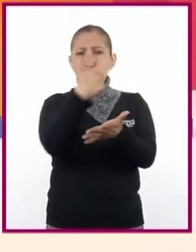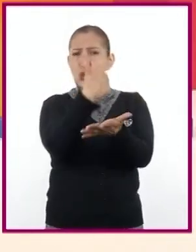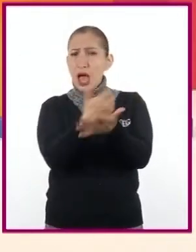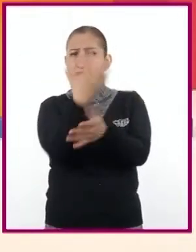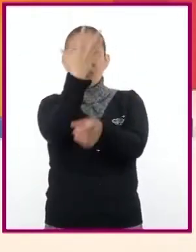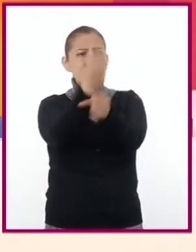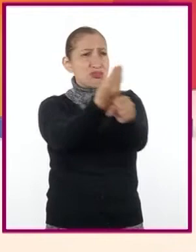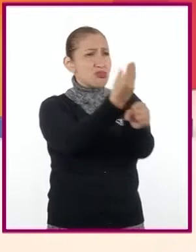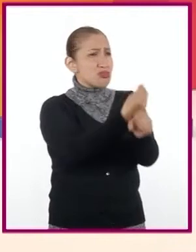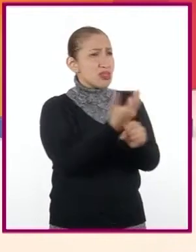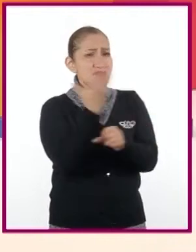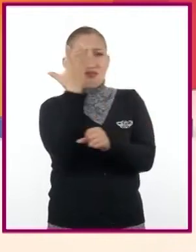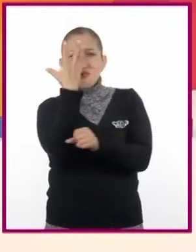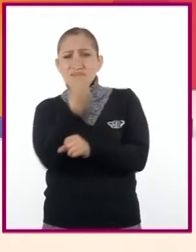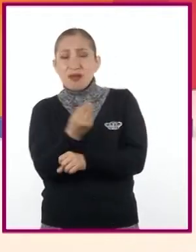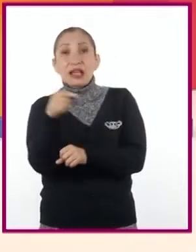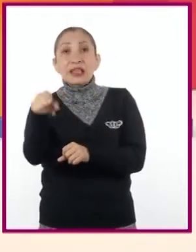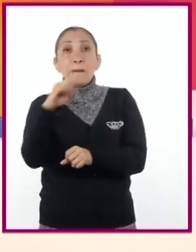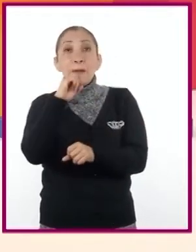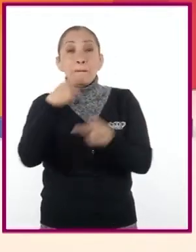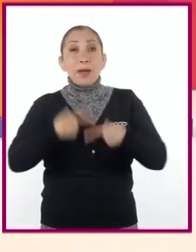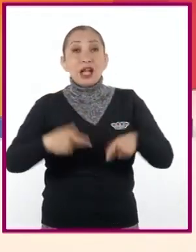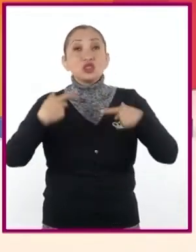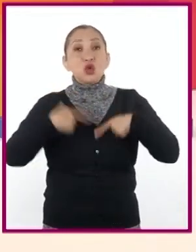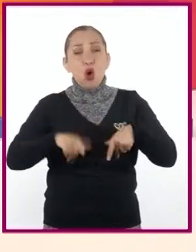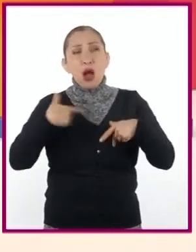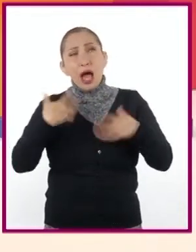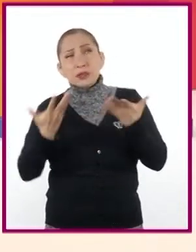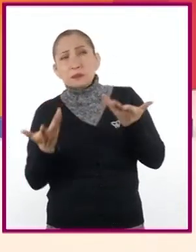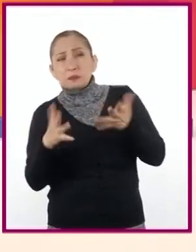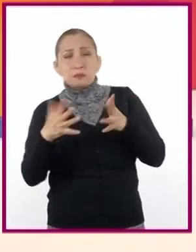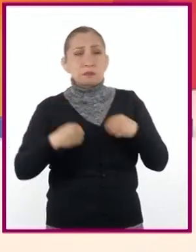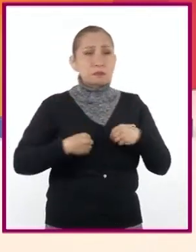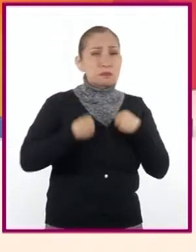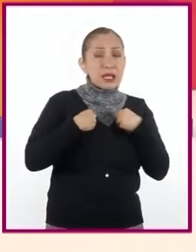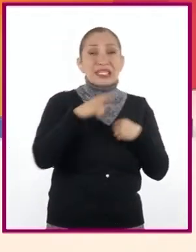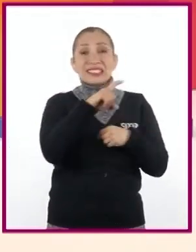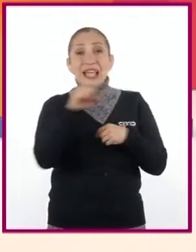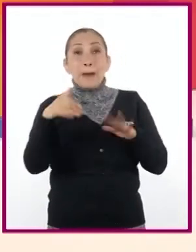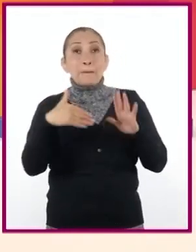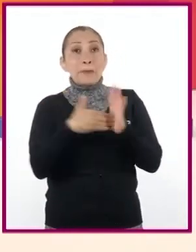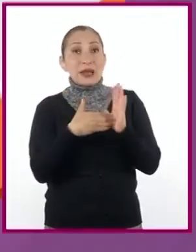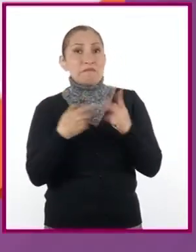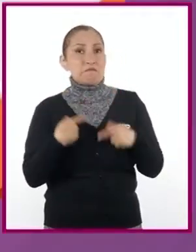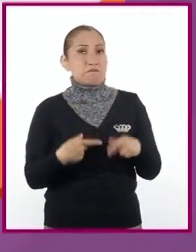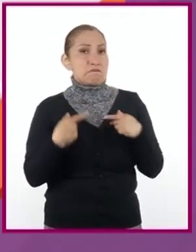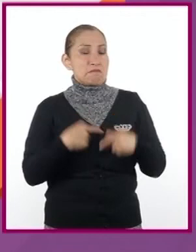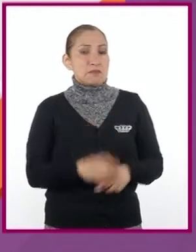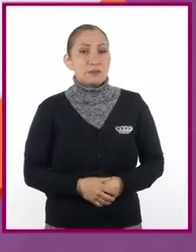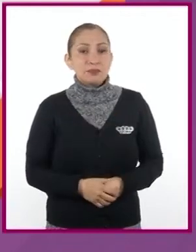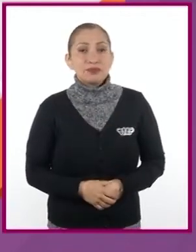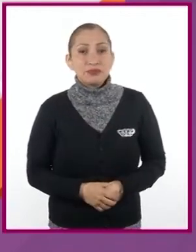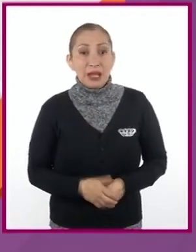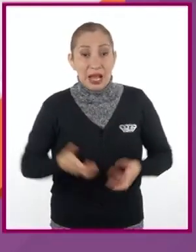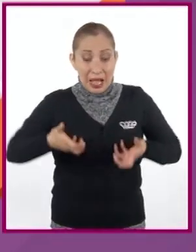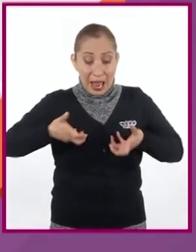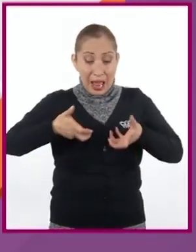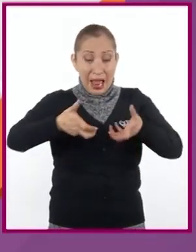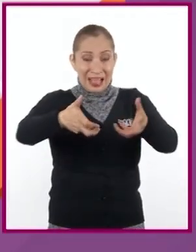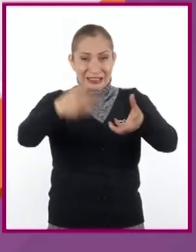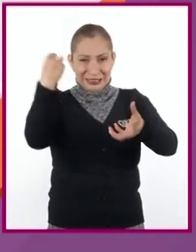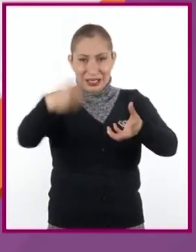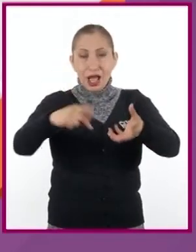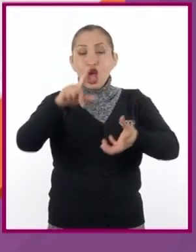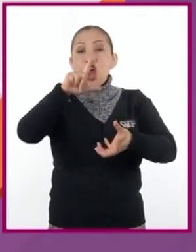urbanístico y mantuvo una población constante de cerca de 100,000 personas. La calzada de los